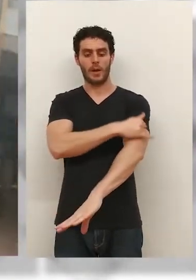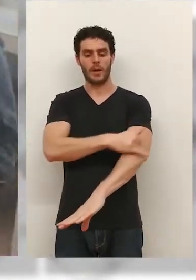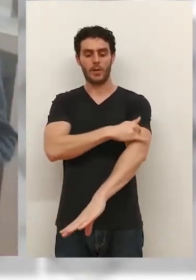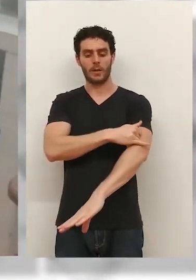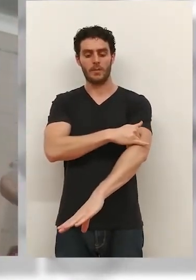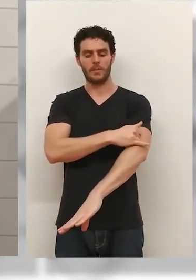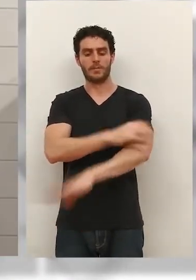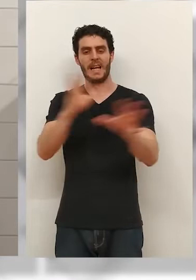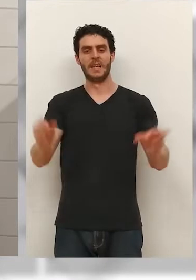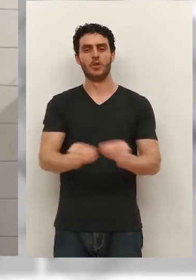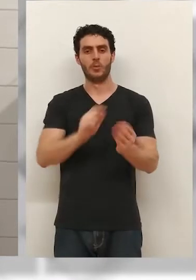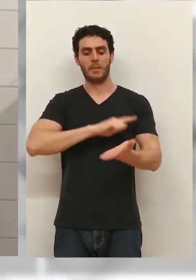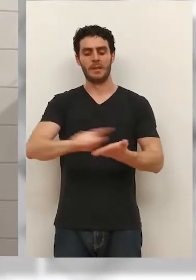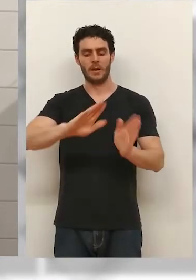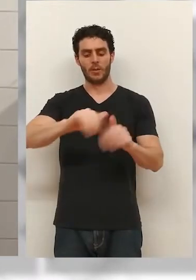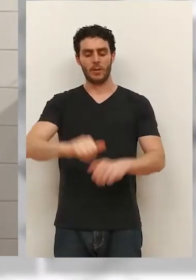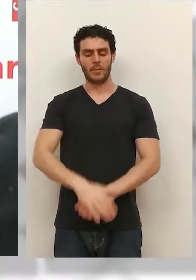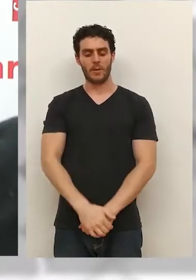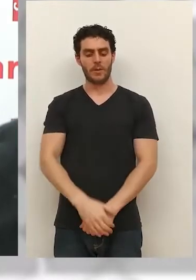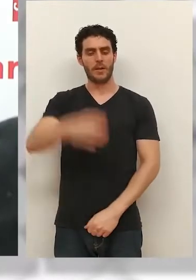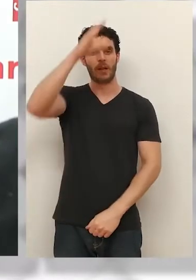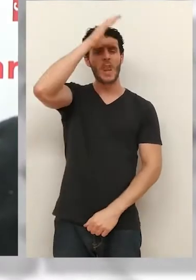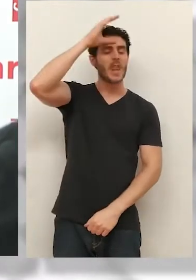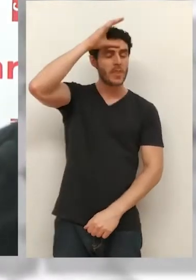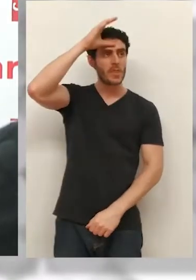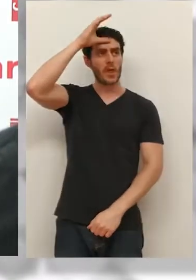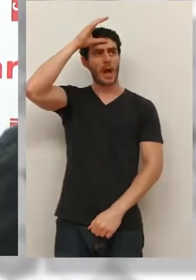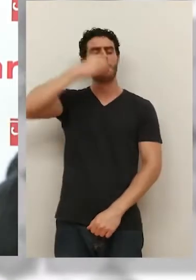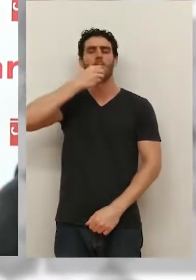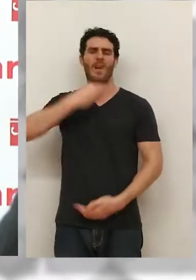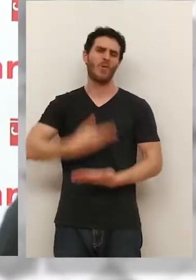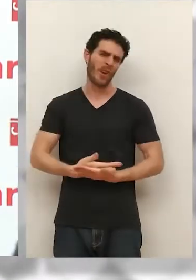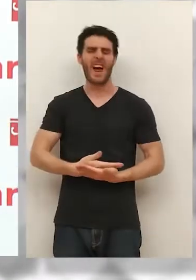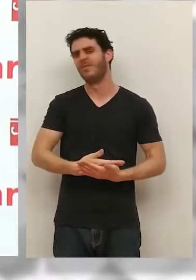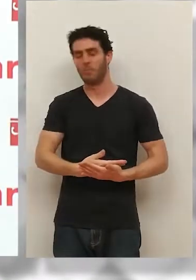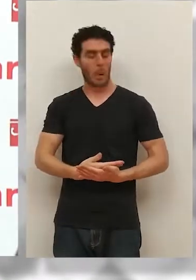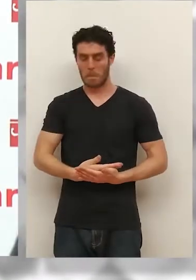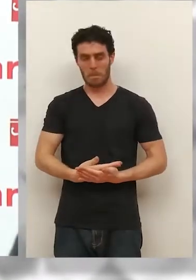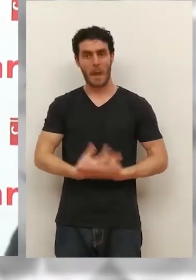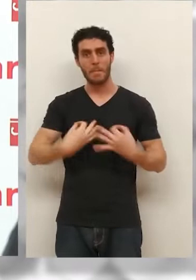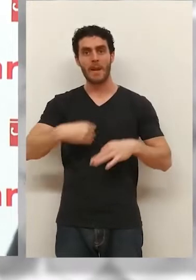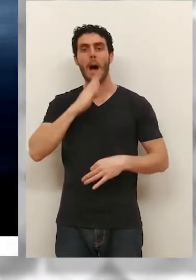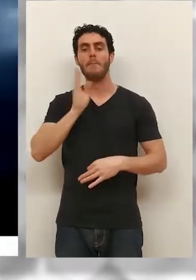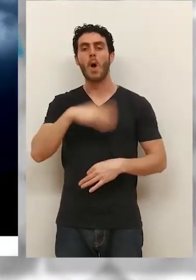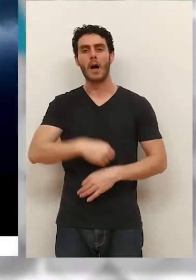Regional, que se resume en este último mensaje. Que la ciencia no es aburrida. En realidad, mola